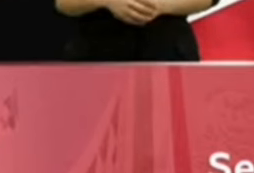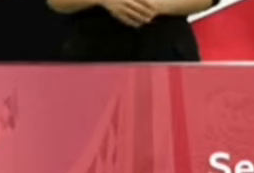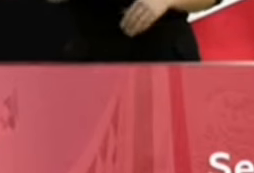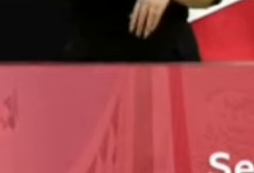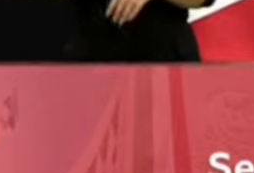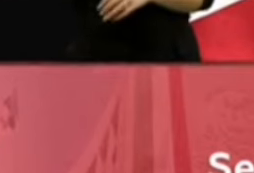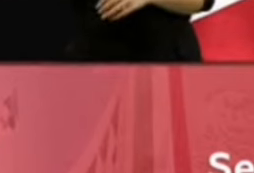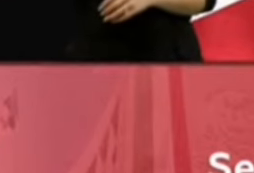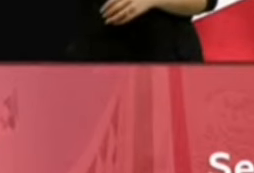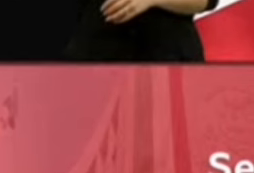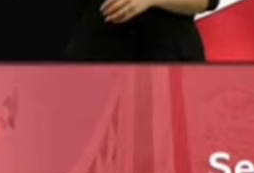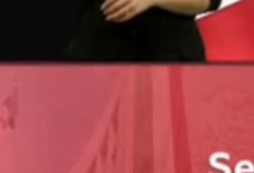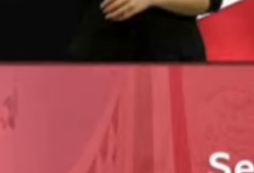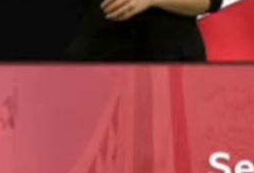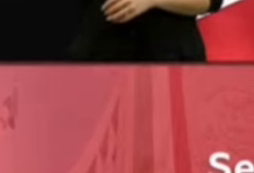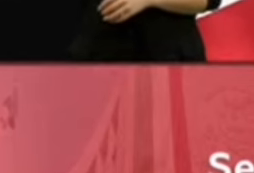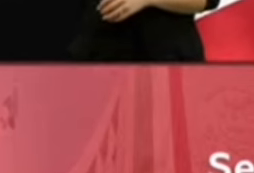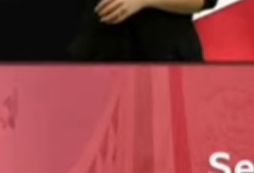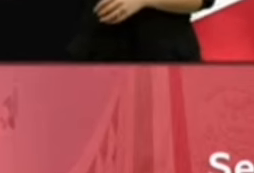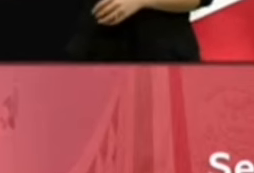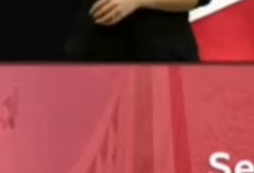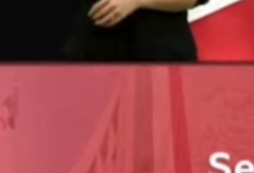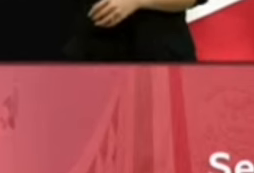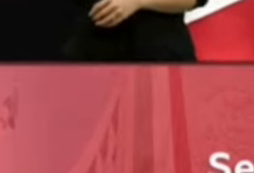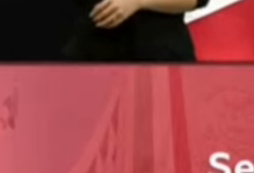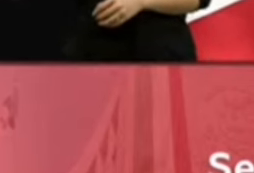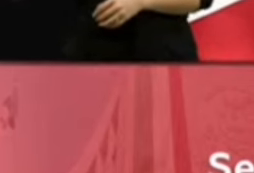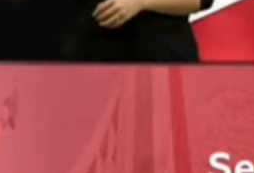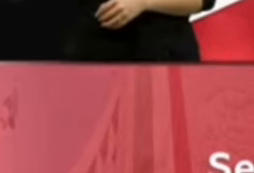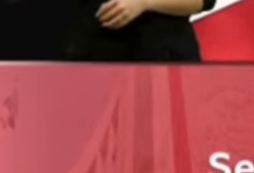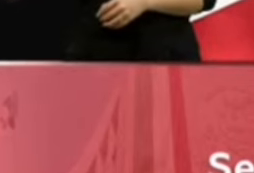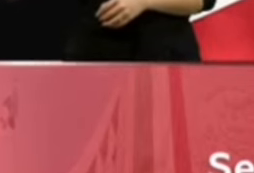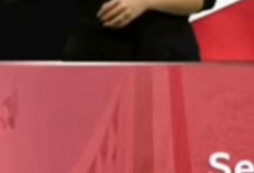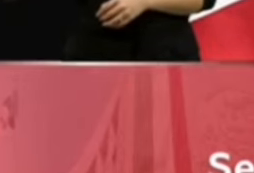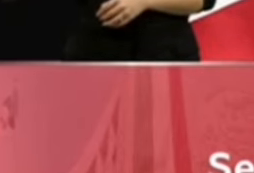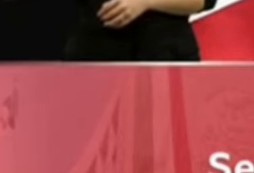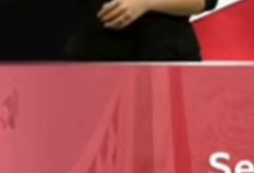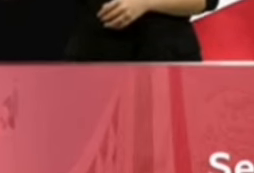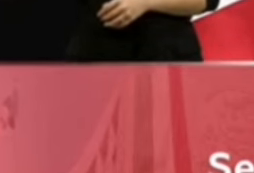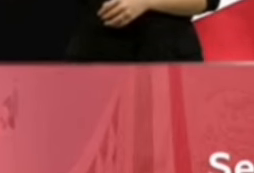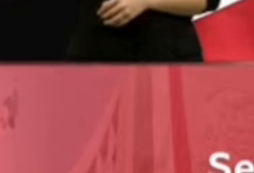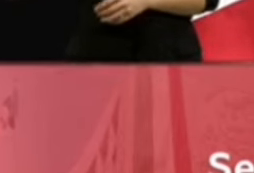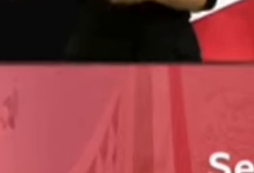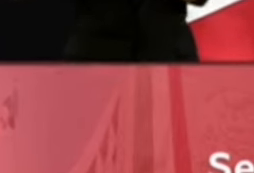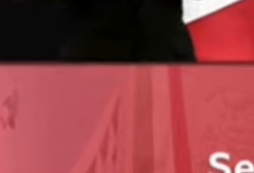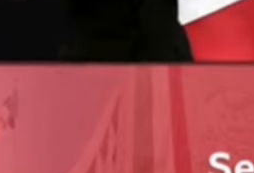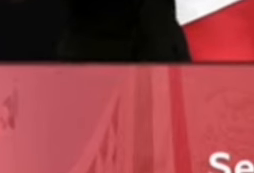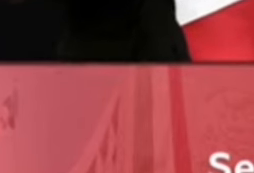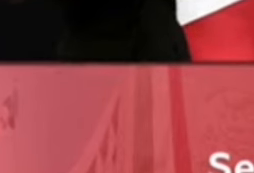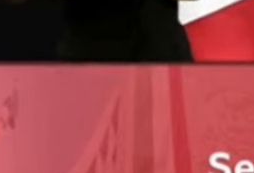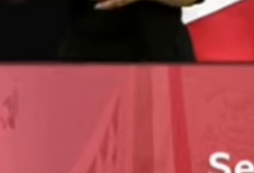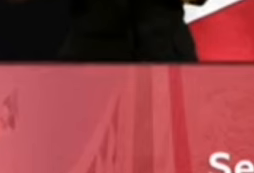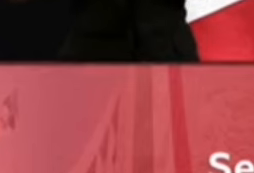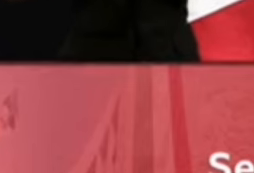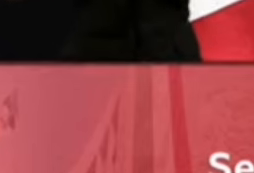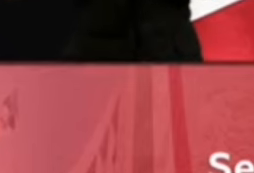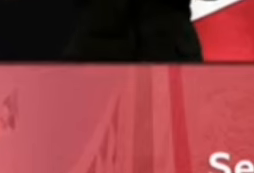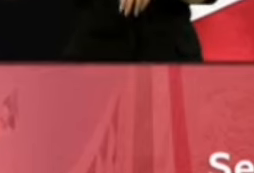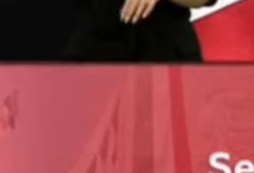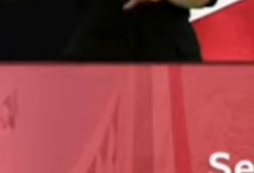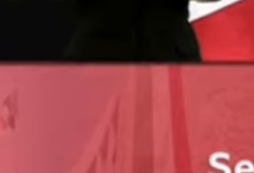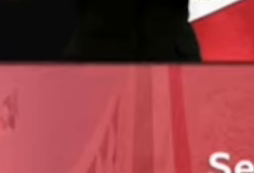le ofrezco a la senadora Campuzano revisar su planteamiento, porque en ningún momento he hecho una